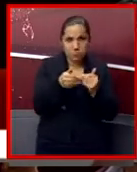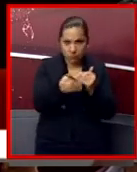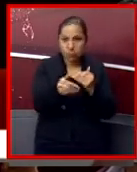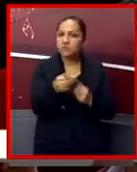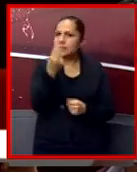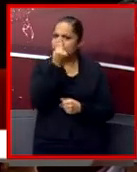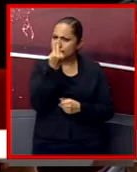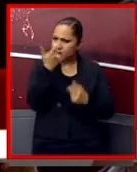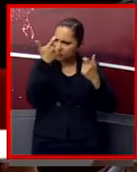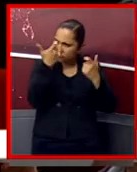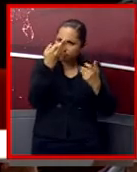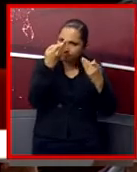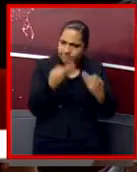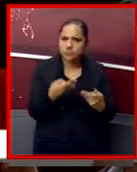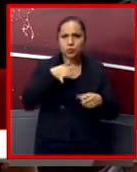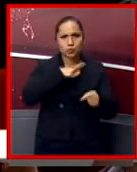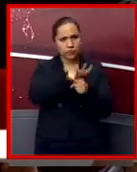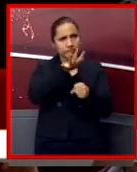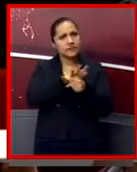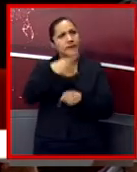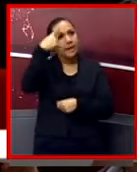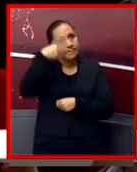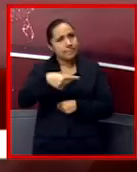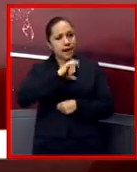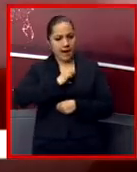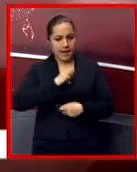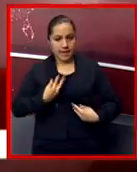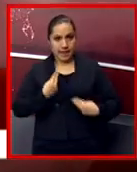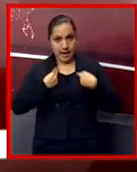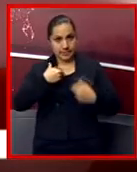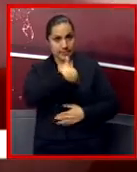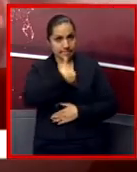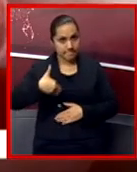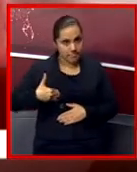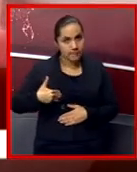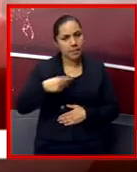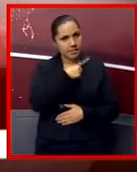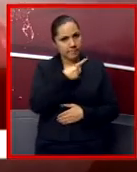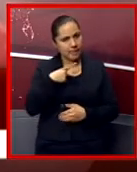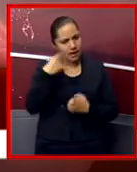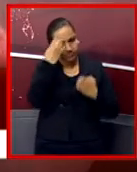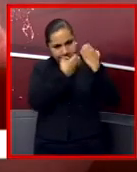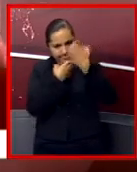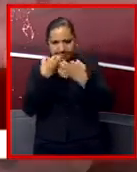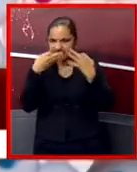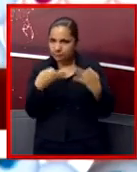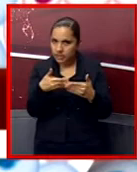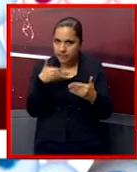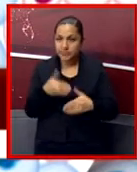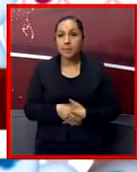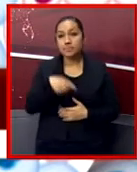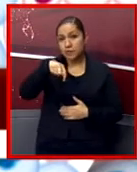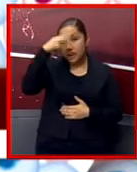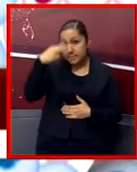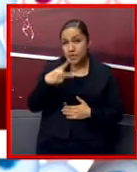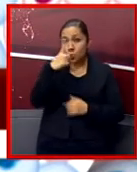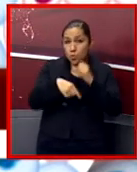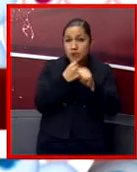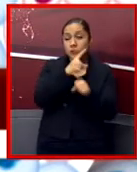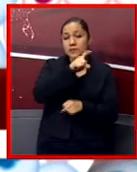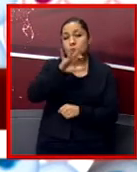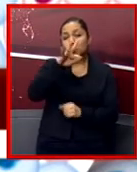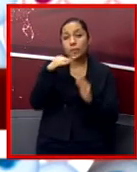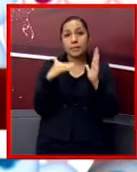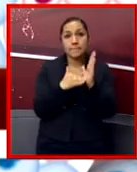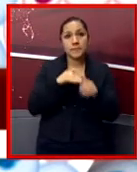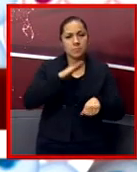suficiente dinero para atender el cáncer de mama. Se reconoció que en México cada año se detectan 150,000 casos